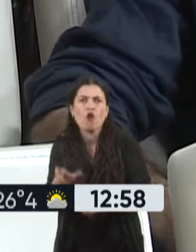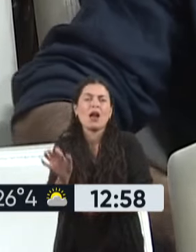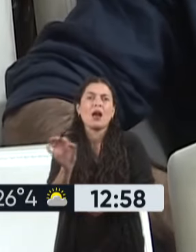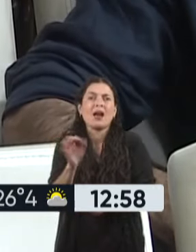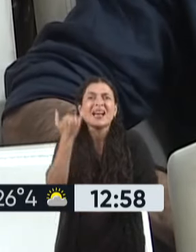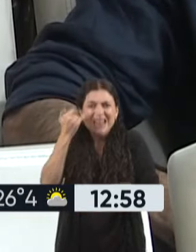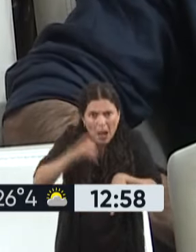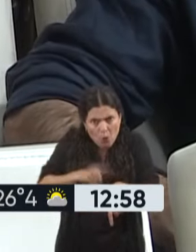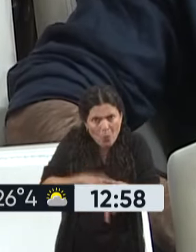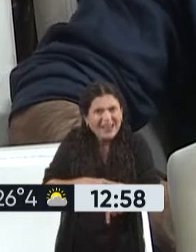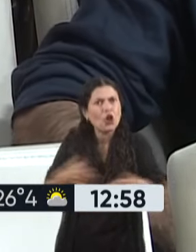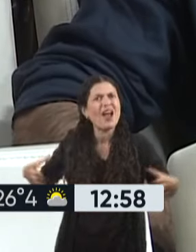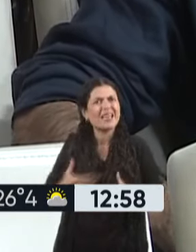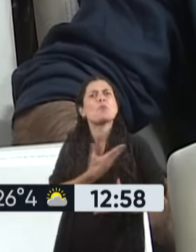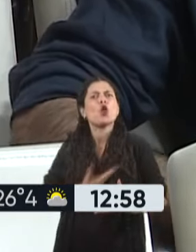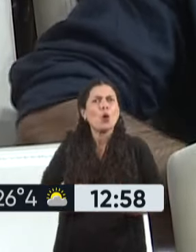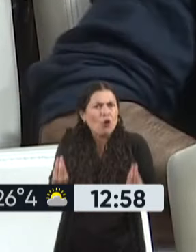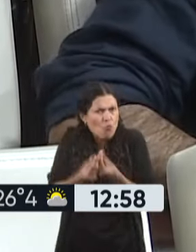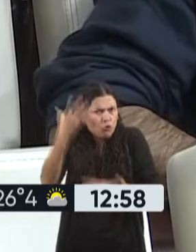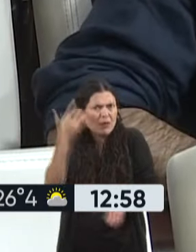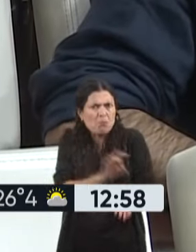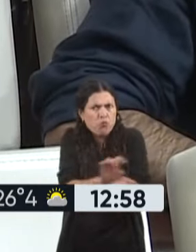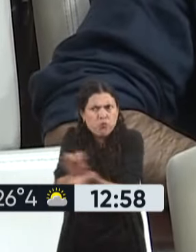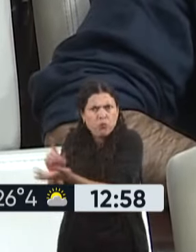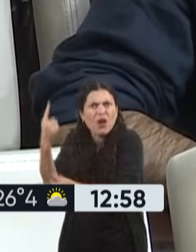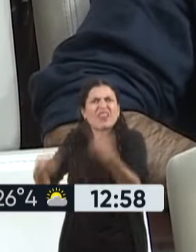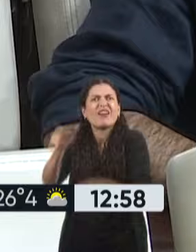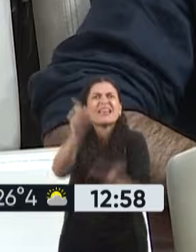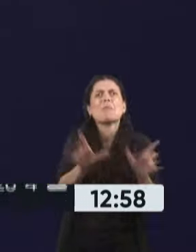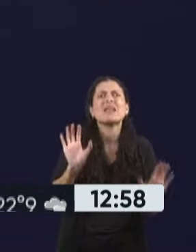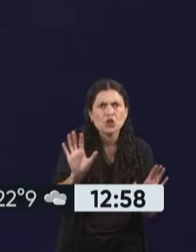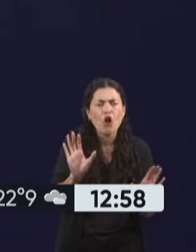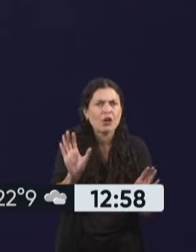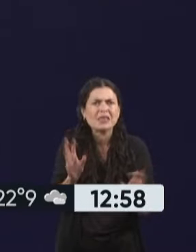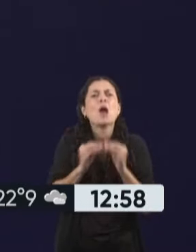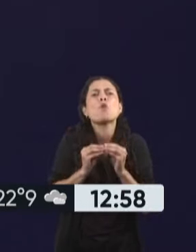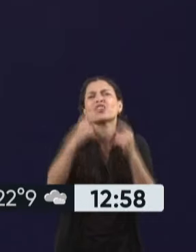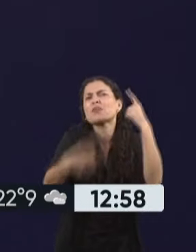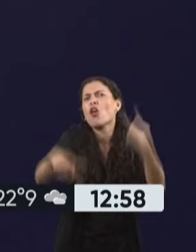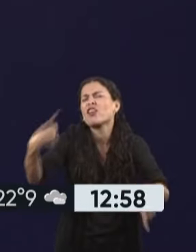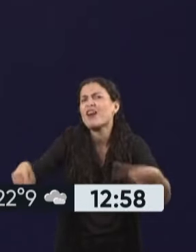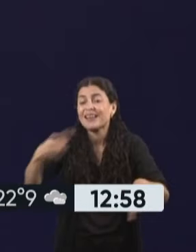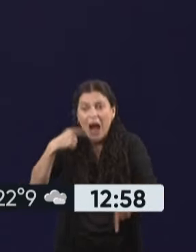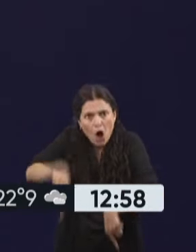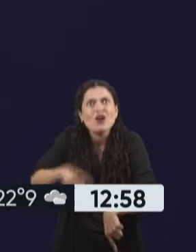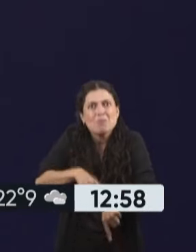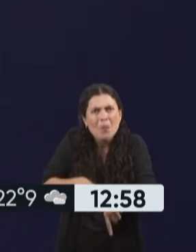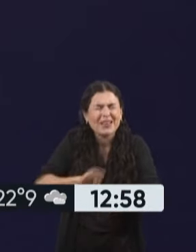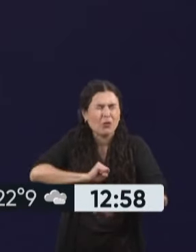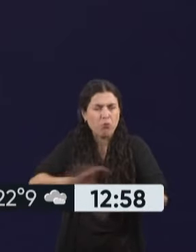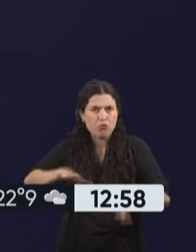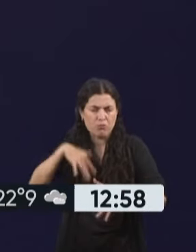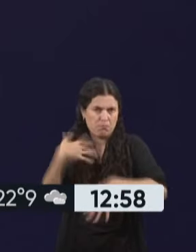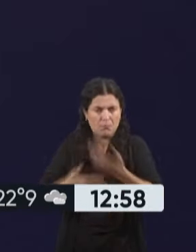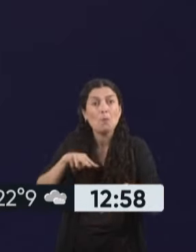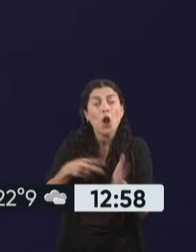echado a funcionarios por distintos tipos de situaciones, algunas parecían extrañas. Y lo va a seguir haciendo. Pero no hay guillotina en este caso para nadie. No